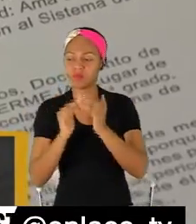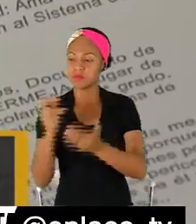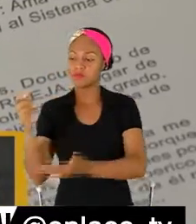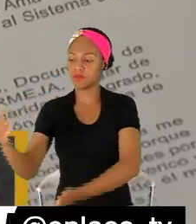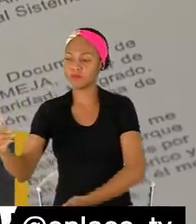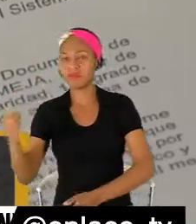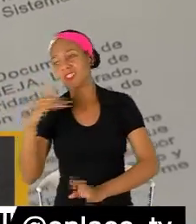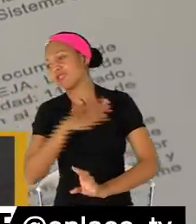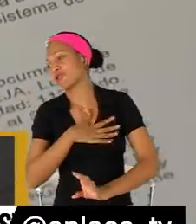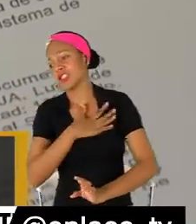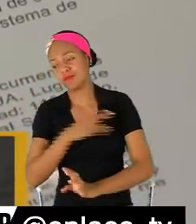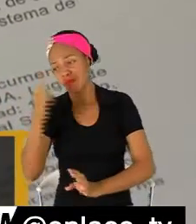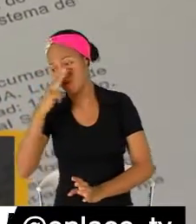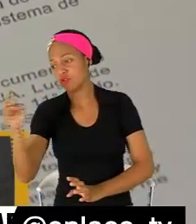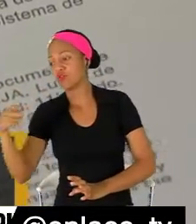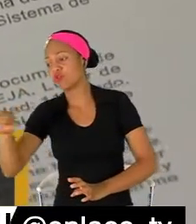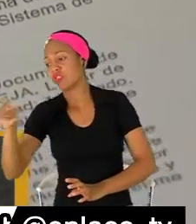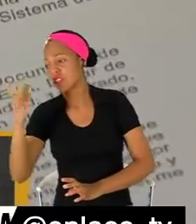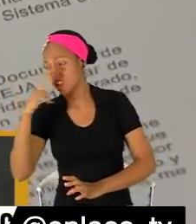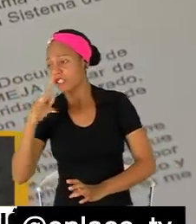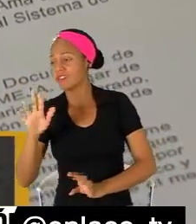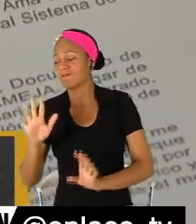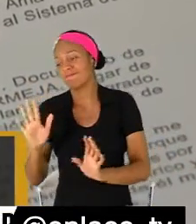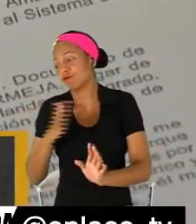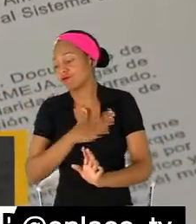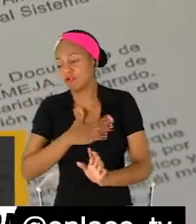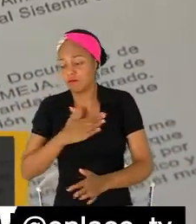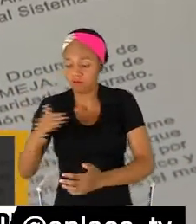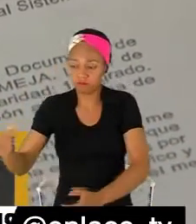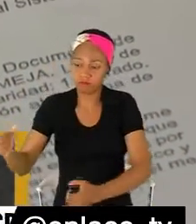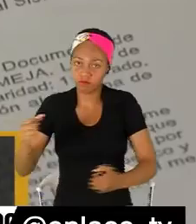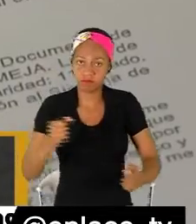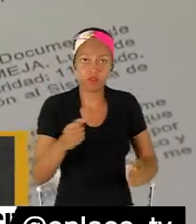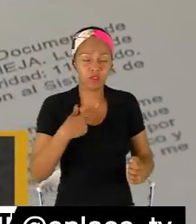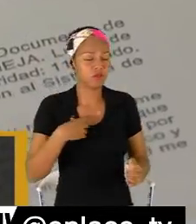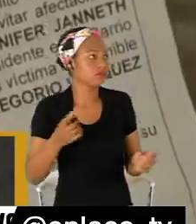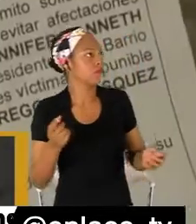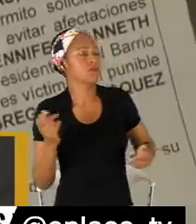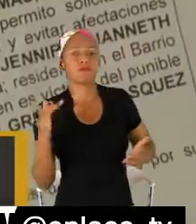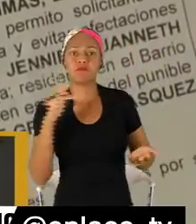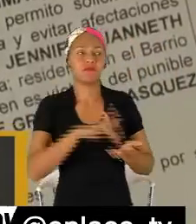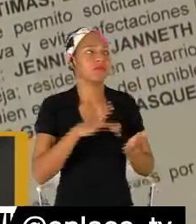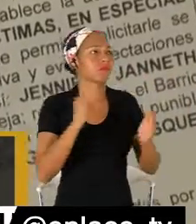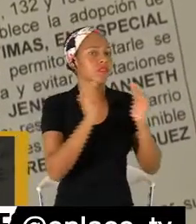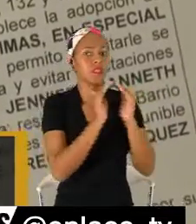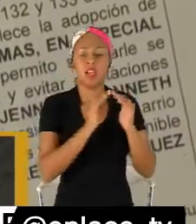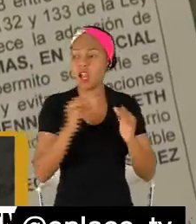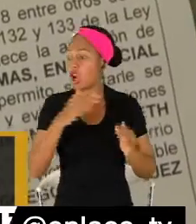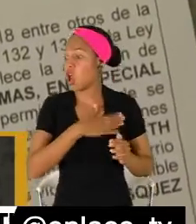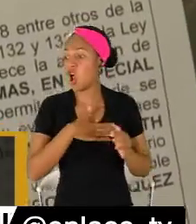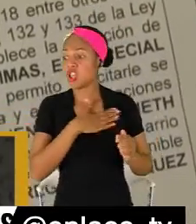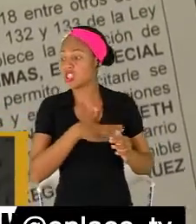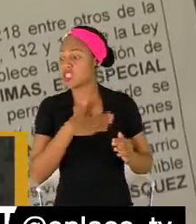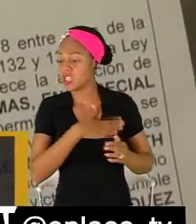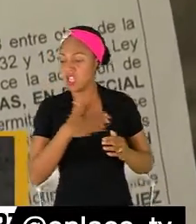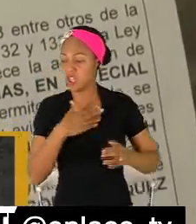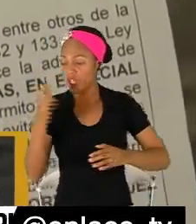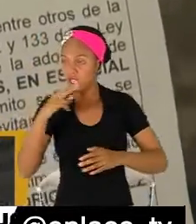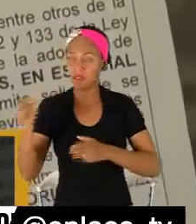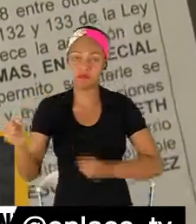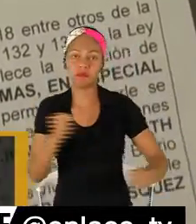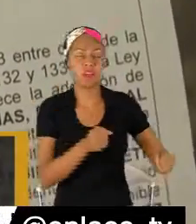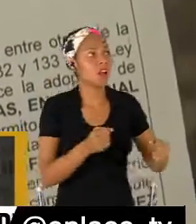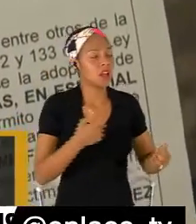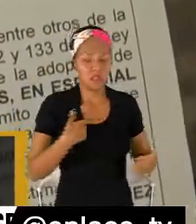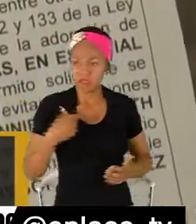a pesar a mi hija, que la iban a medir. Me llevaron con engaños al bienestar familiar, estando allá me quitan la niña. Llego a la casa